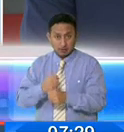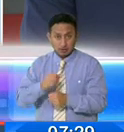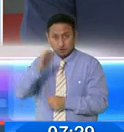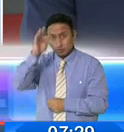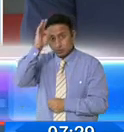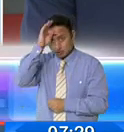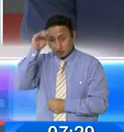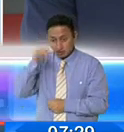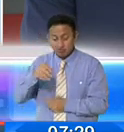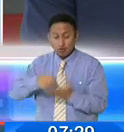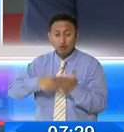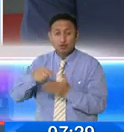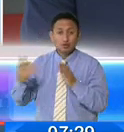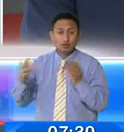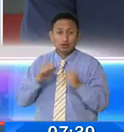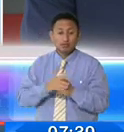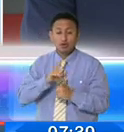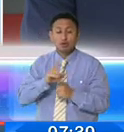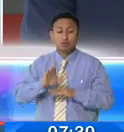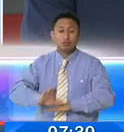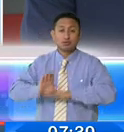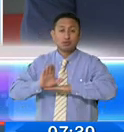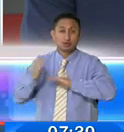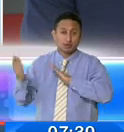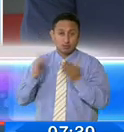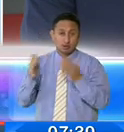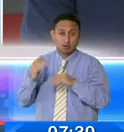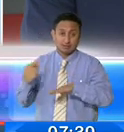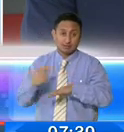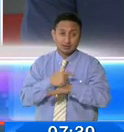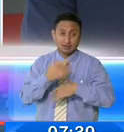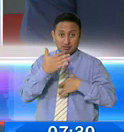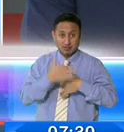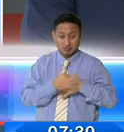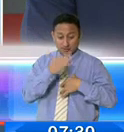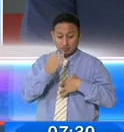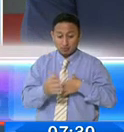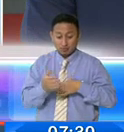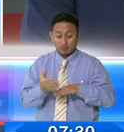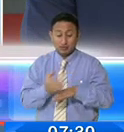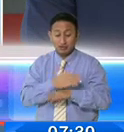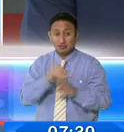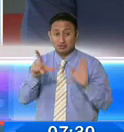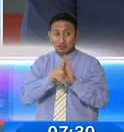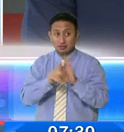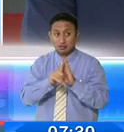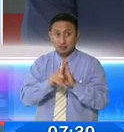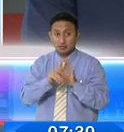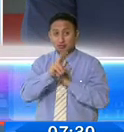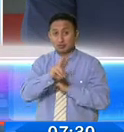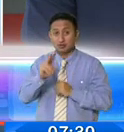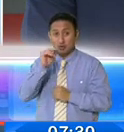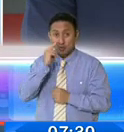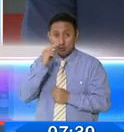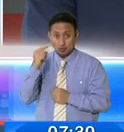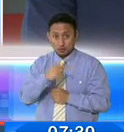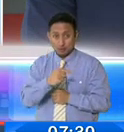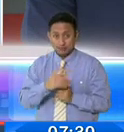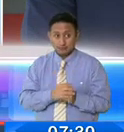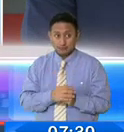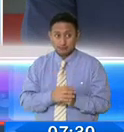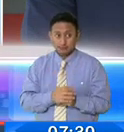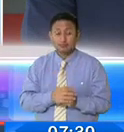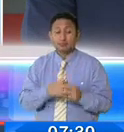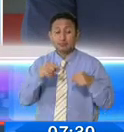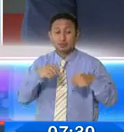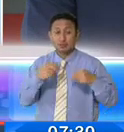ocasional o un nombramiento provisional durante la pandemia, antes de la expedición de la ley, que fue el 22 de junio, debían ser acreedores